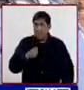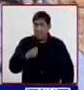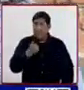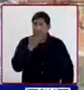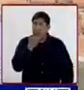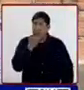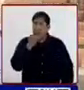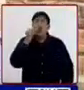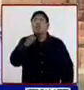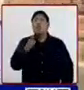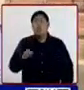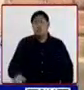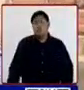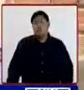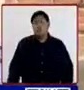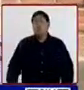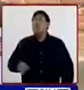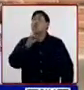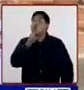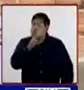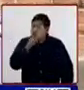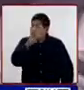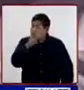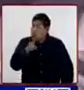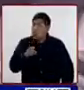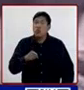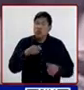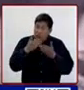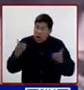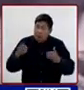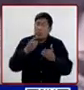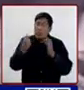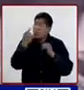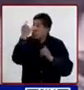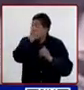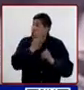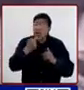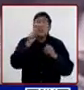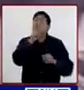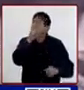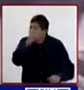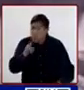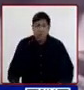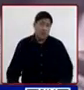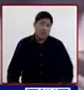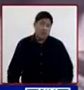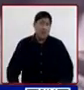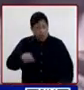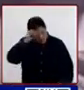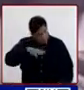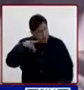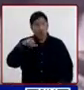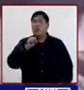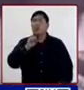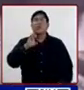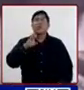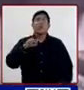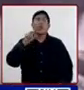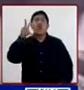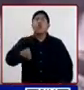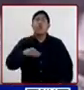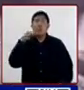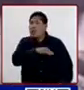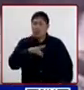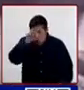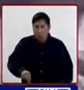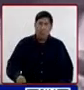desespero. Eres tú. De las gradas que has subido, tu cara, es tu cara, don Pascual. Don Pascual, no me vas a mentir, por